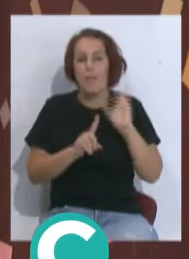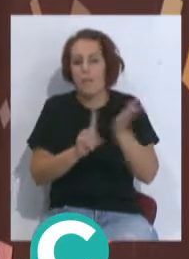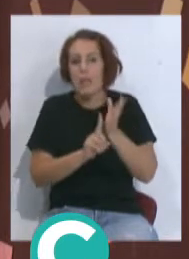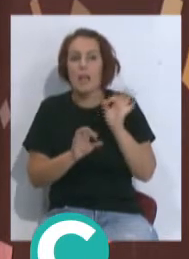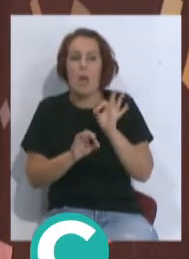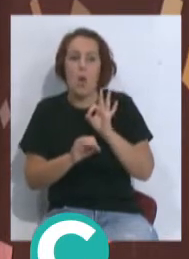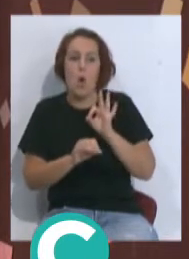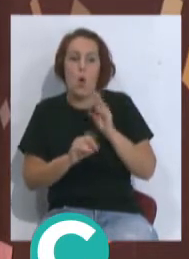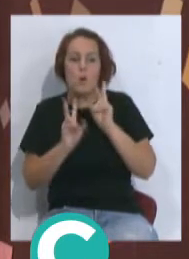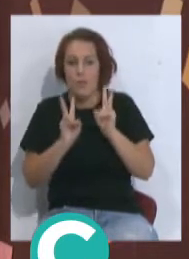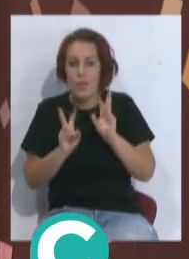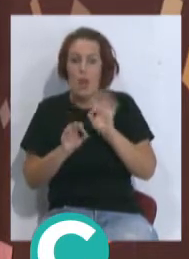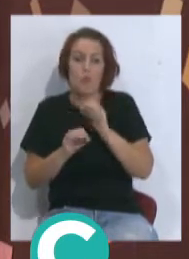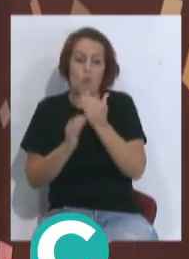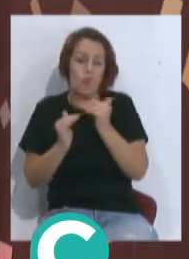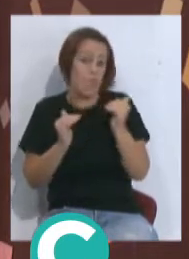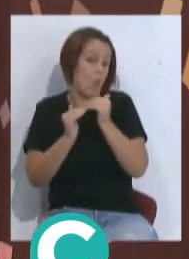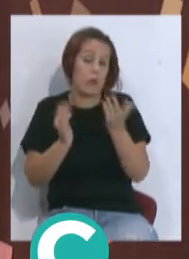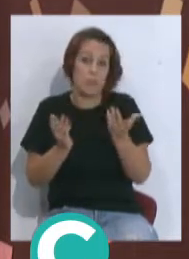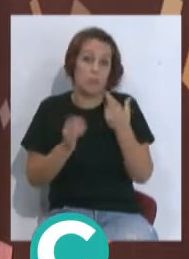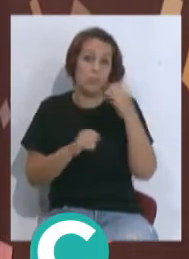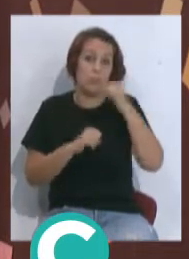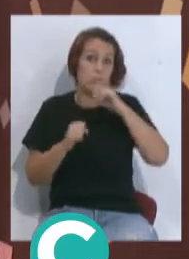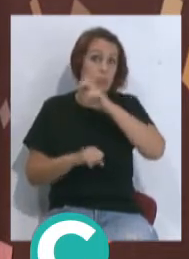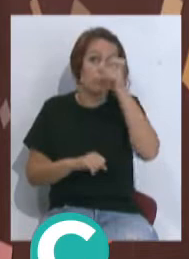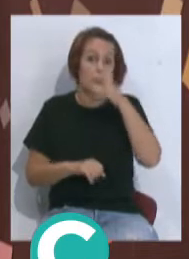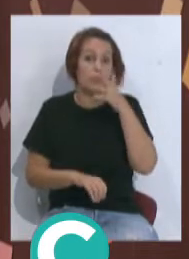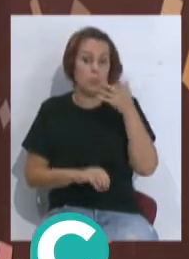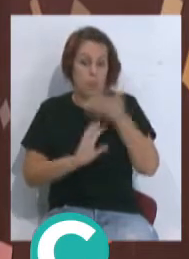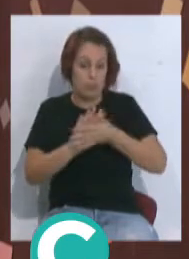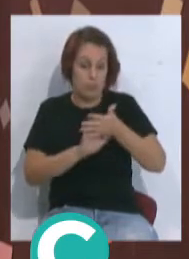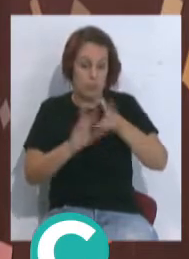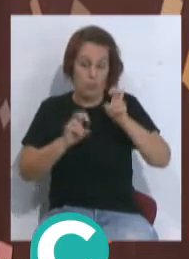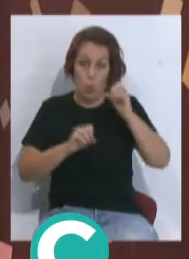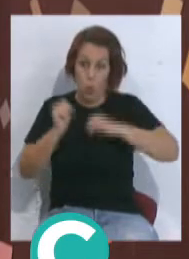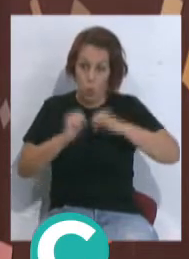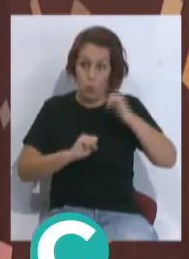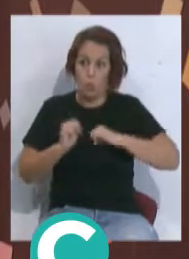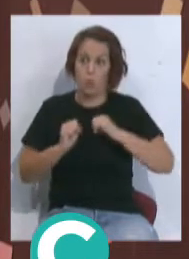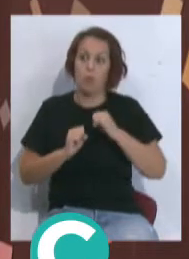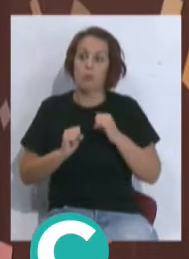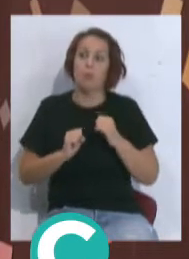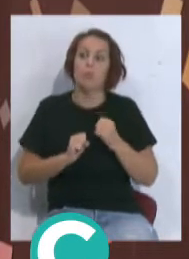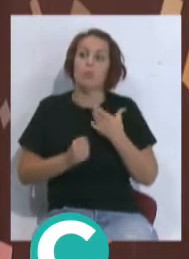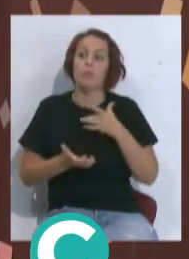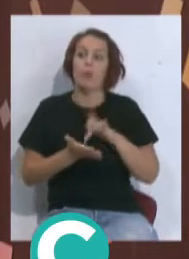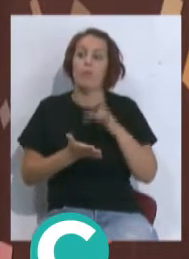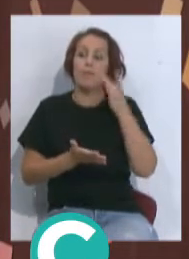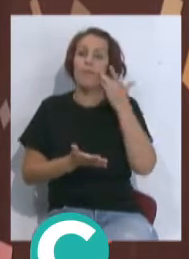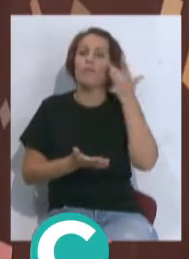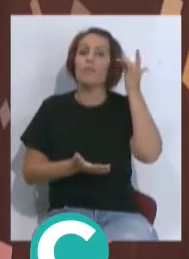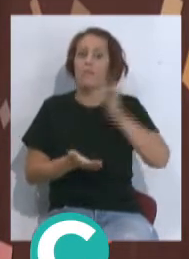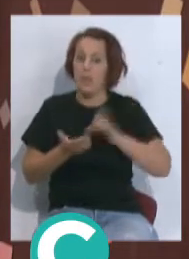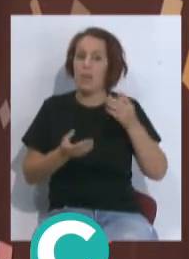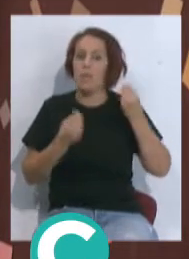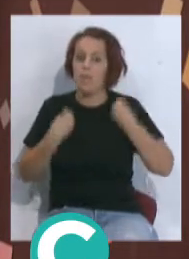completamente igual el hecho de que otras poblaciones, otros concursos sobre todo, porque estamos hablando de concursos, insisto, se celebren en su fecha y por tanto,